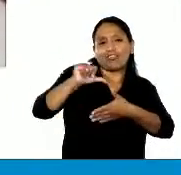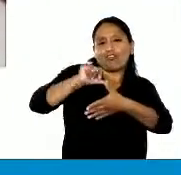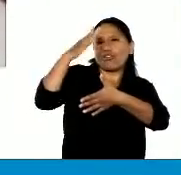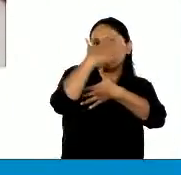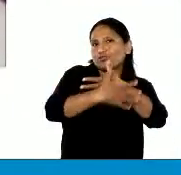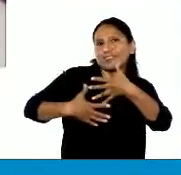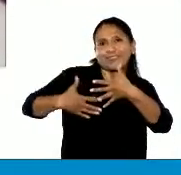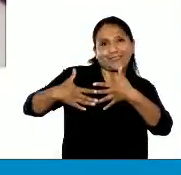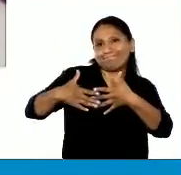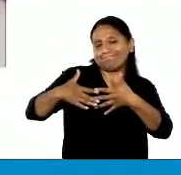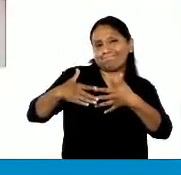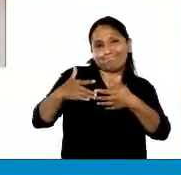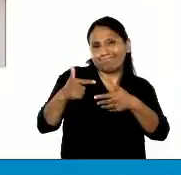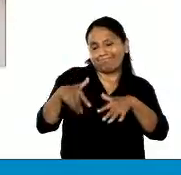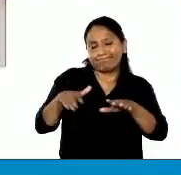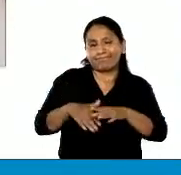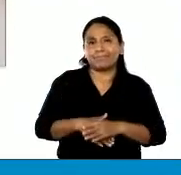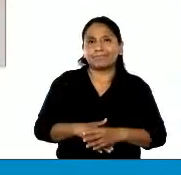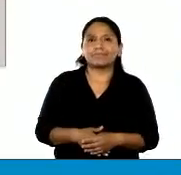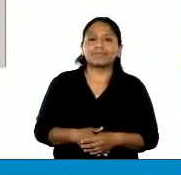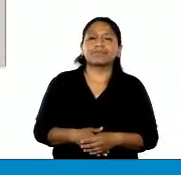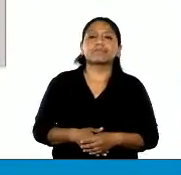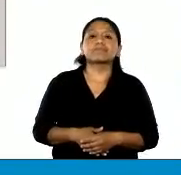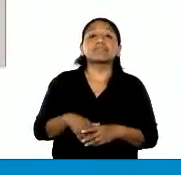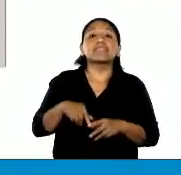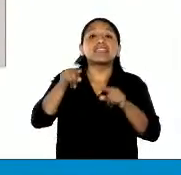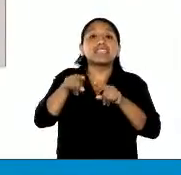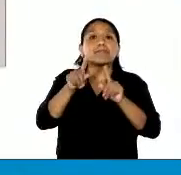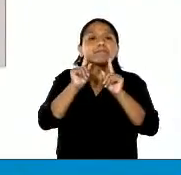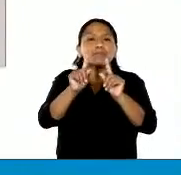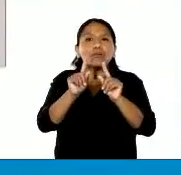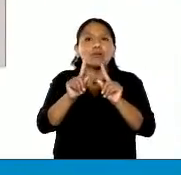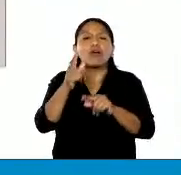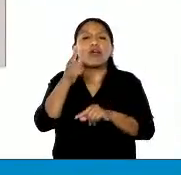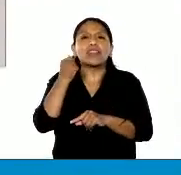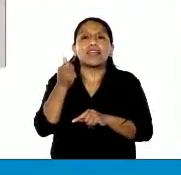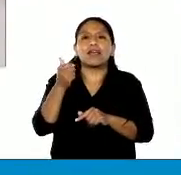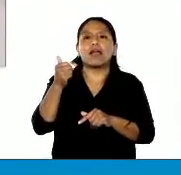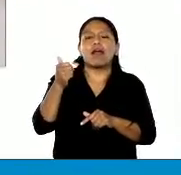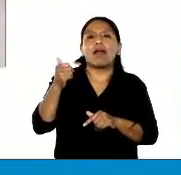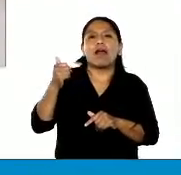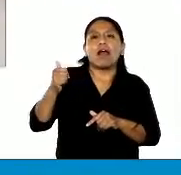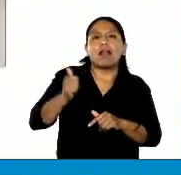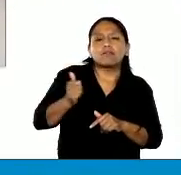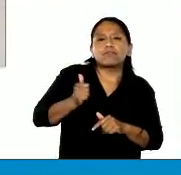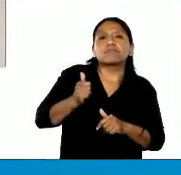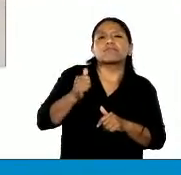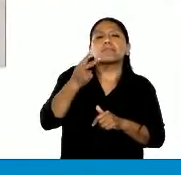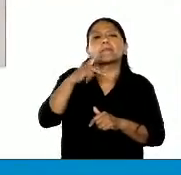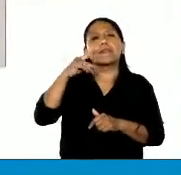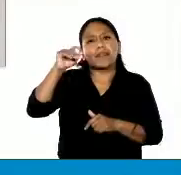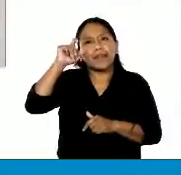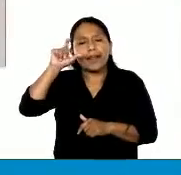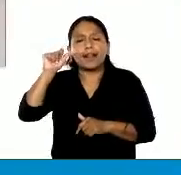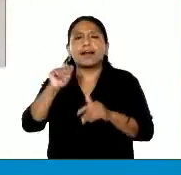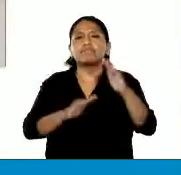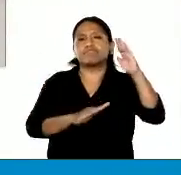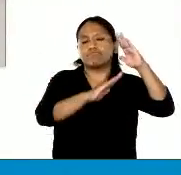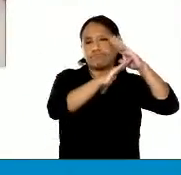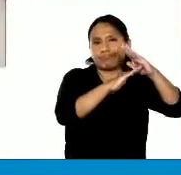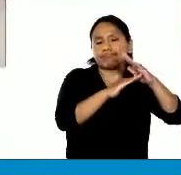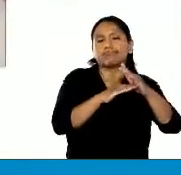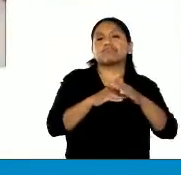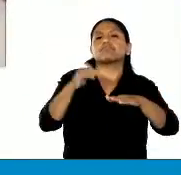latinoamericano durante toda esa época. Ese día, las Fuerzas Armadas, con Jorge Rafael Videla a la cabeza, se